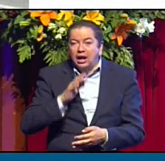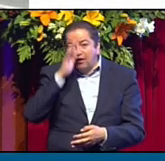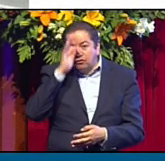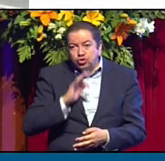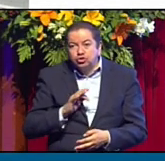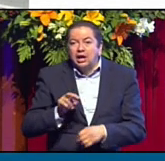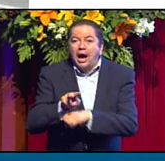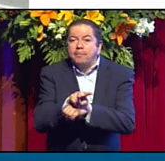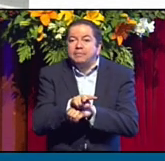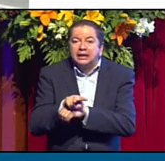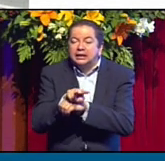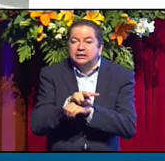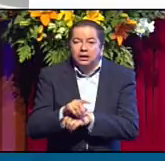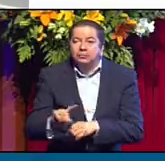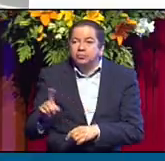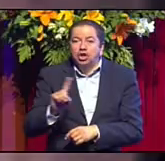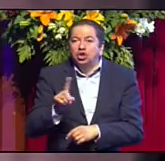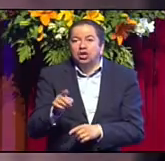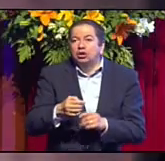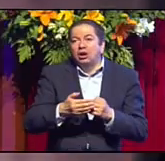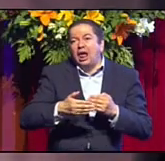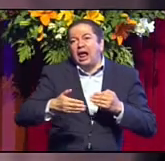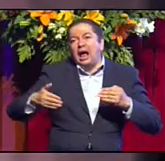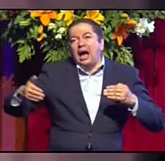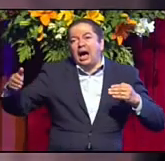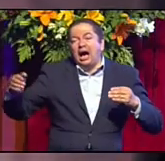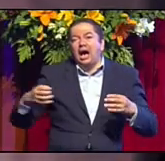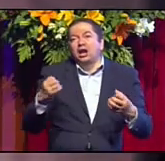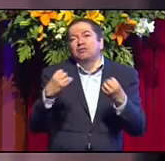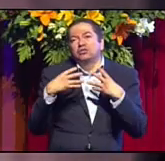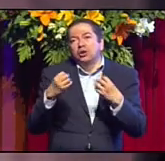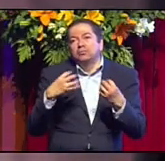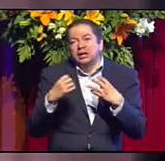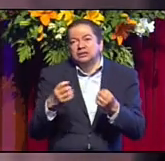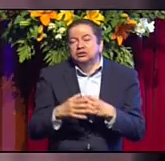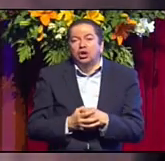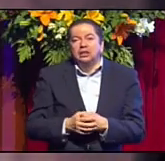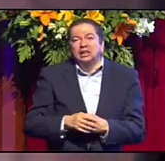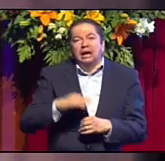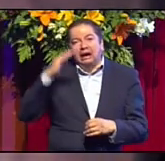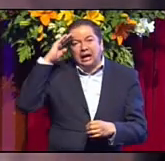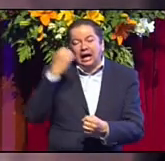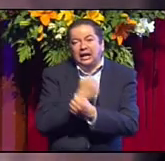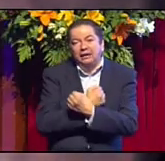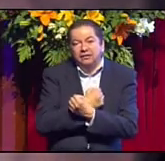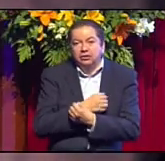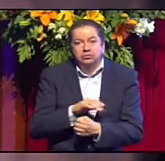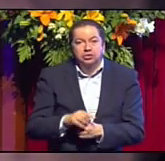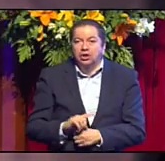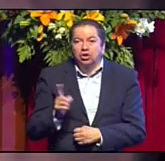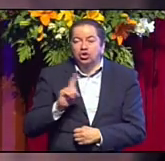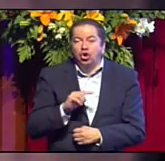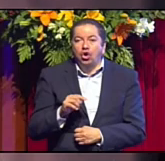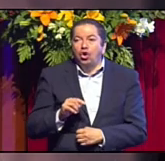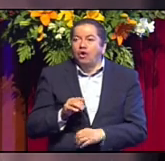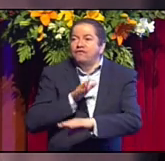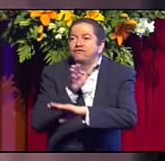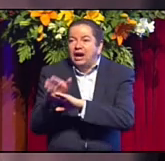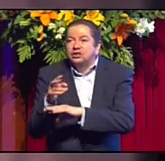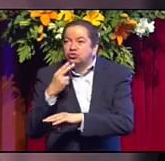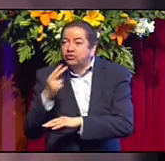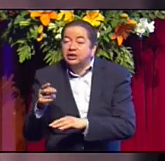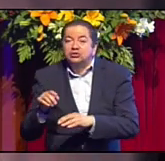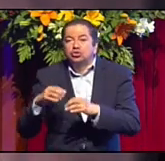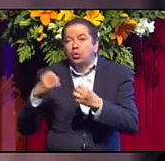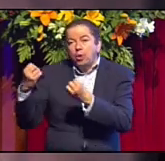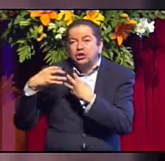efectivamente no pasen por el proceso largo de formación y educación que tienen, y que a su vez no arriesgan sus vidas, porque eso requiere una formación